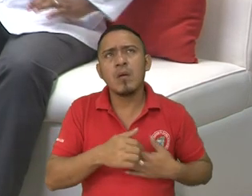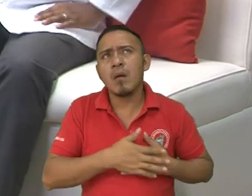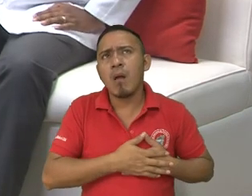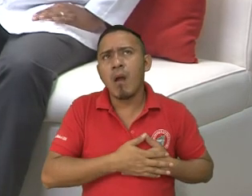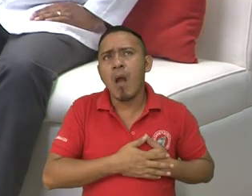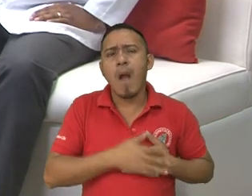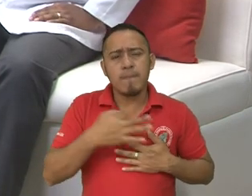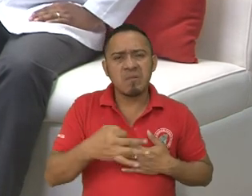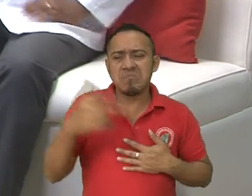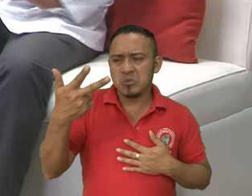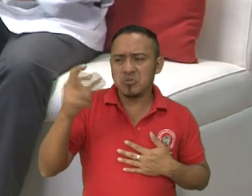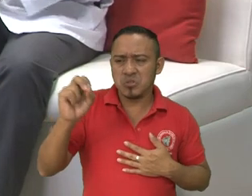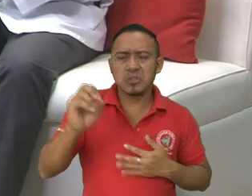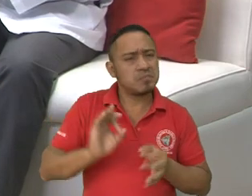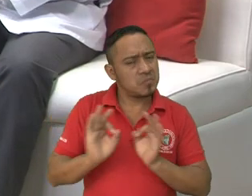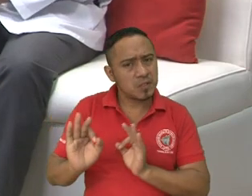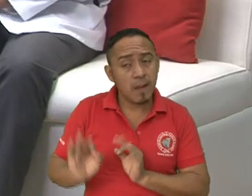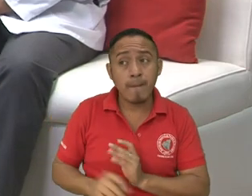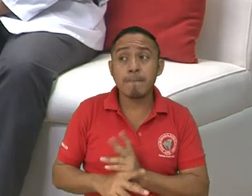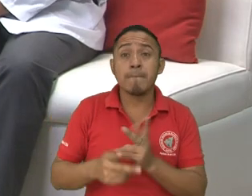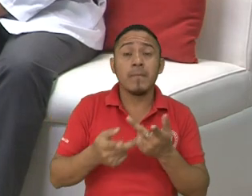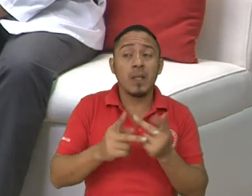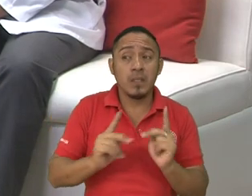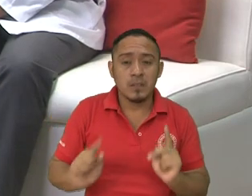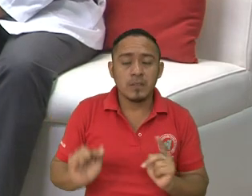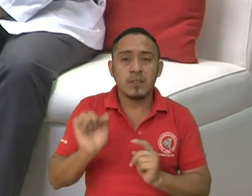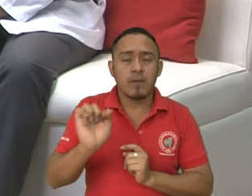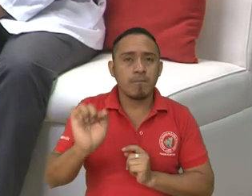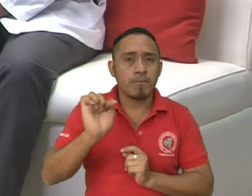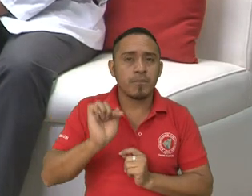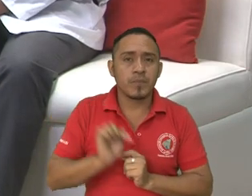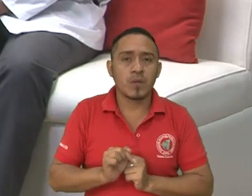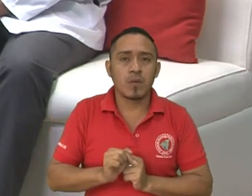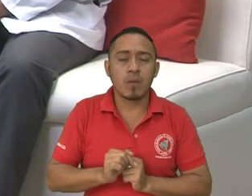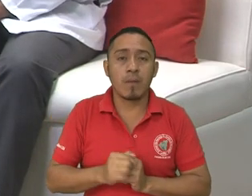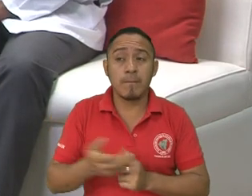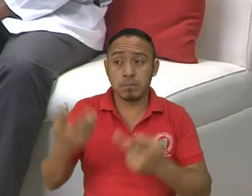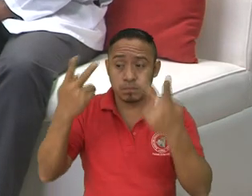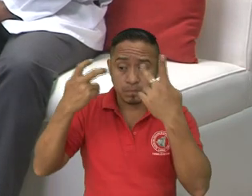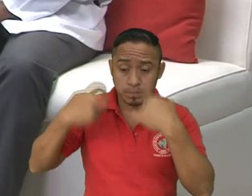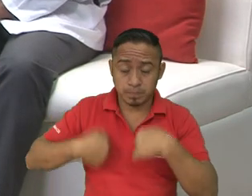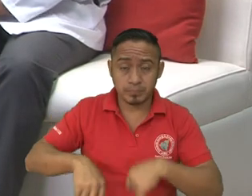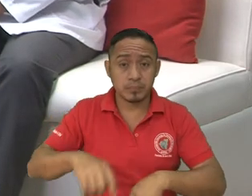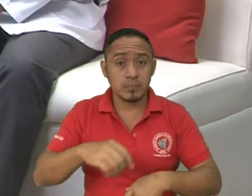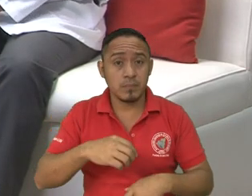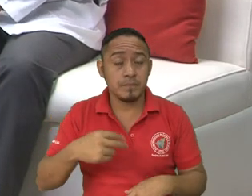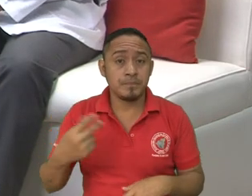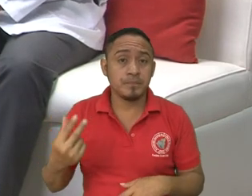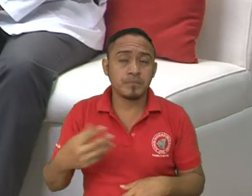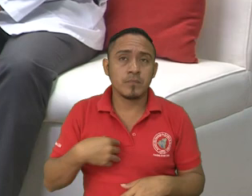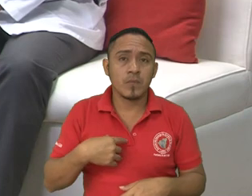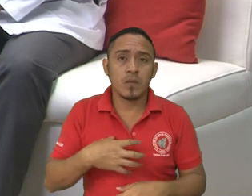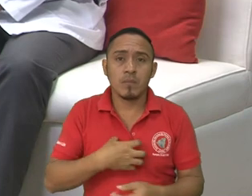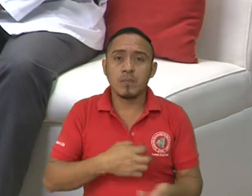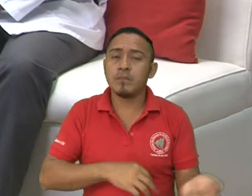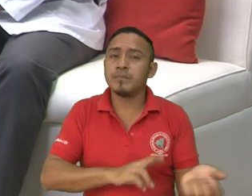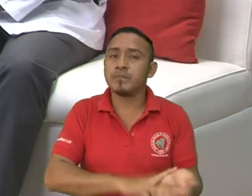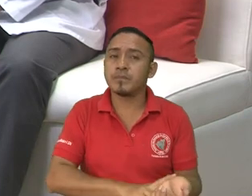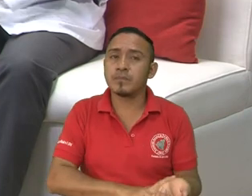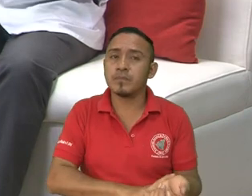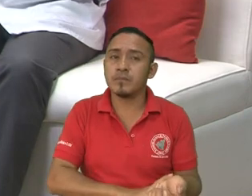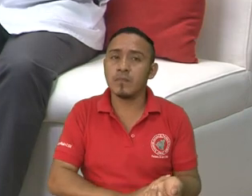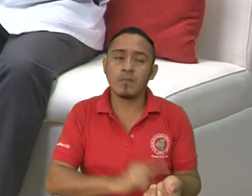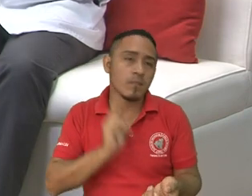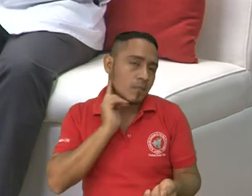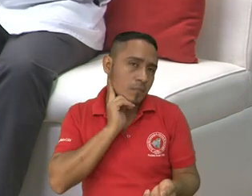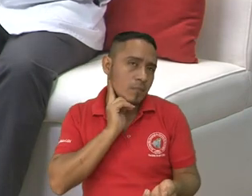bien. Estoy bien. Así es. Pero normalmente eso se escucha ocultando al paciente o tocando sus pulsos periféricos,